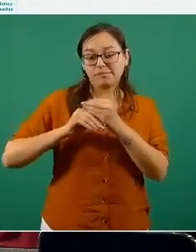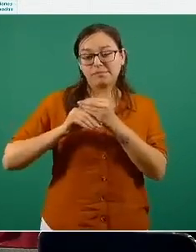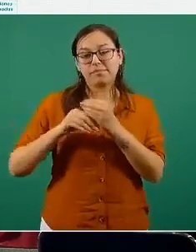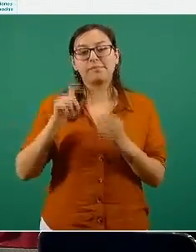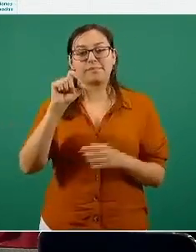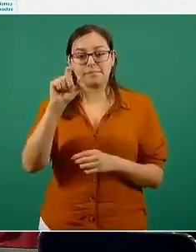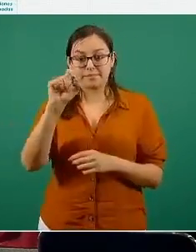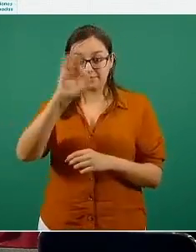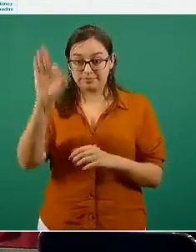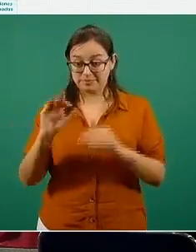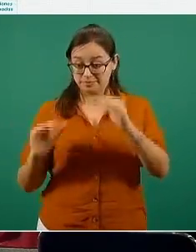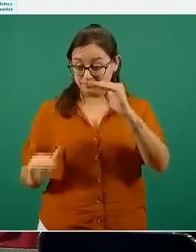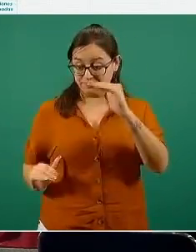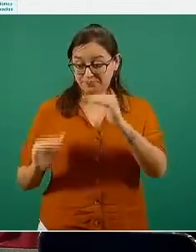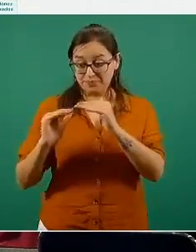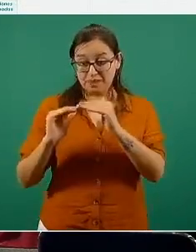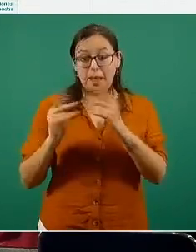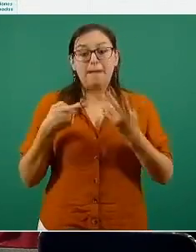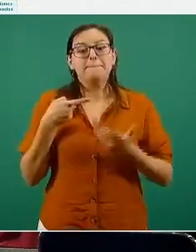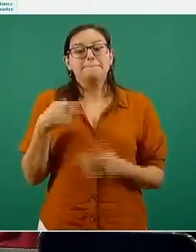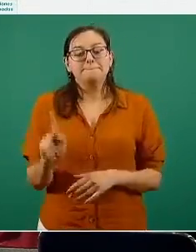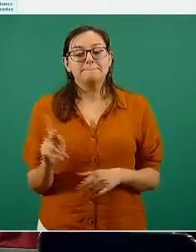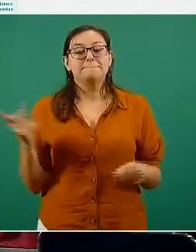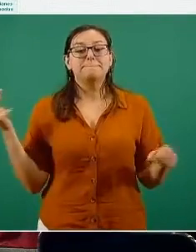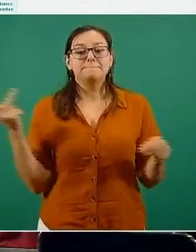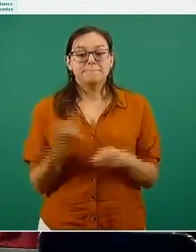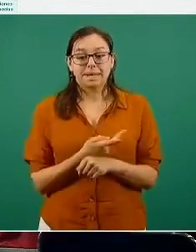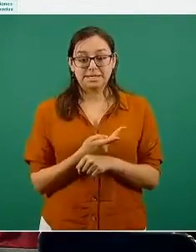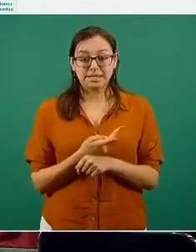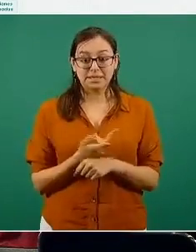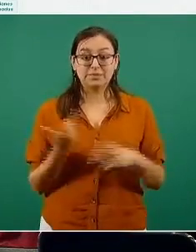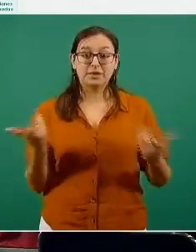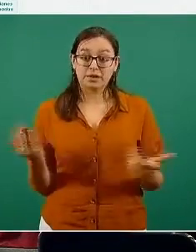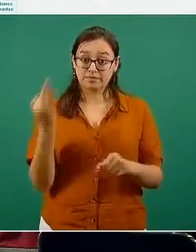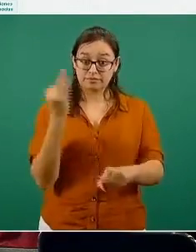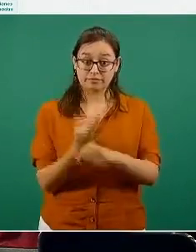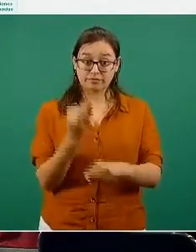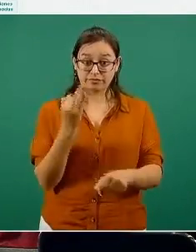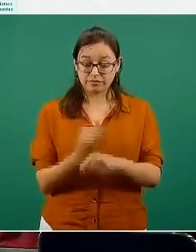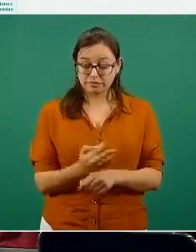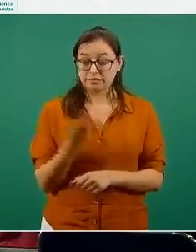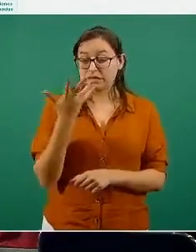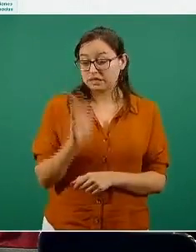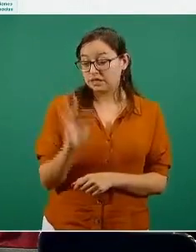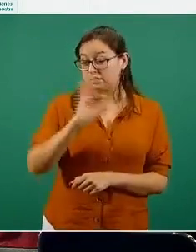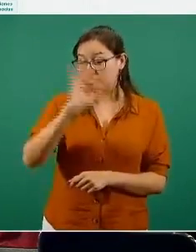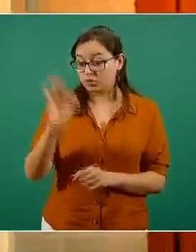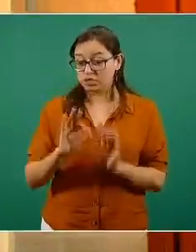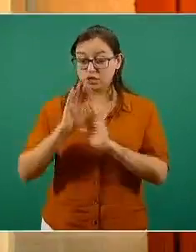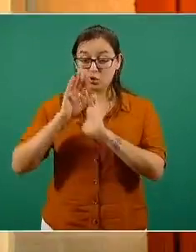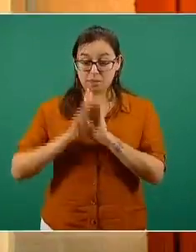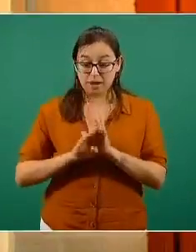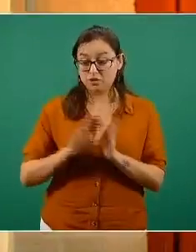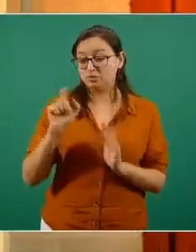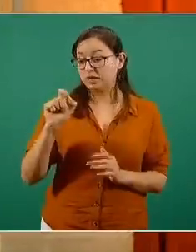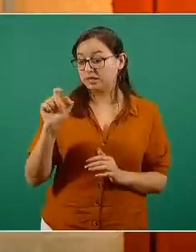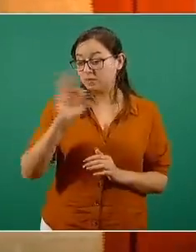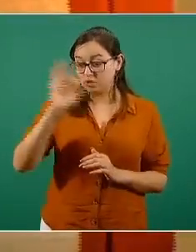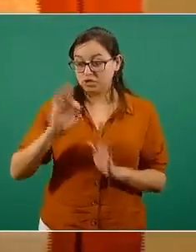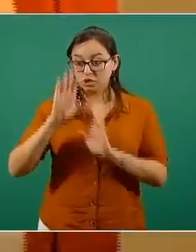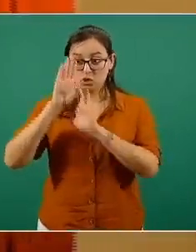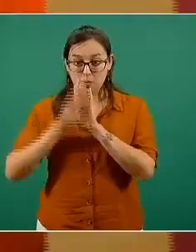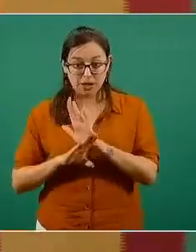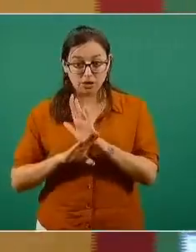abierto con un descenso por arriba del 10% o del 8%, es infrecuente que se acumulen tantos casos como